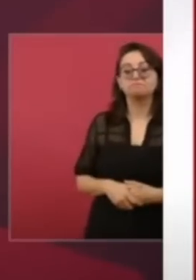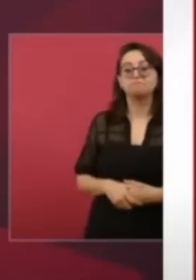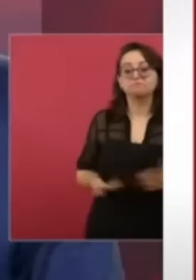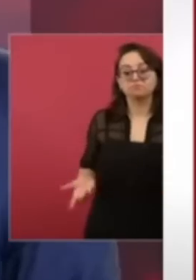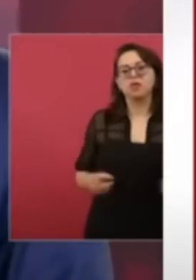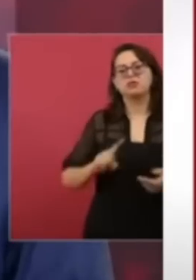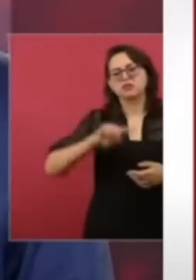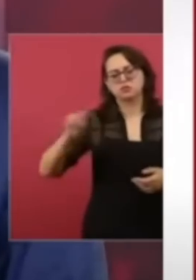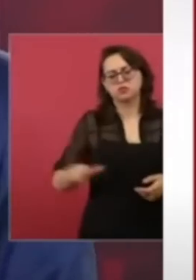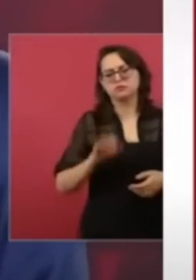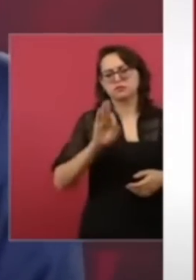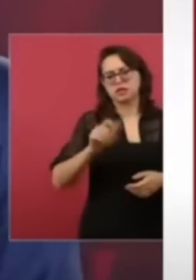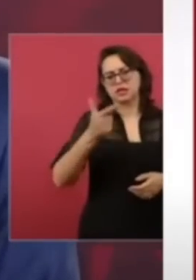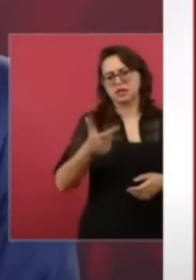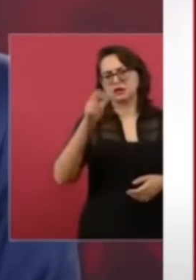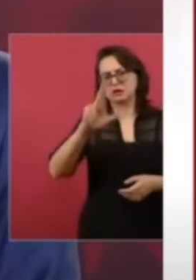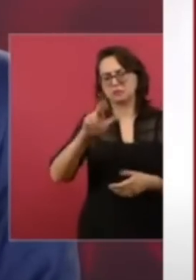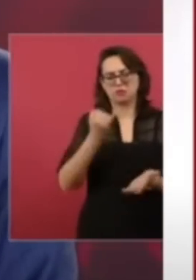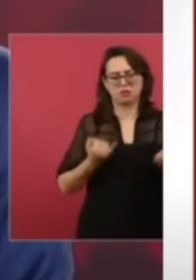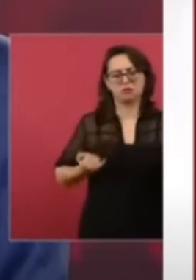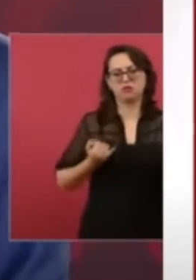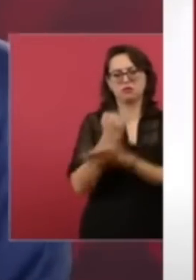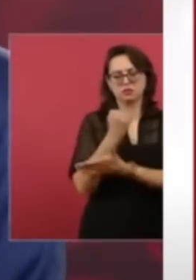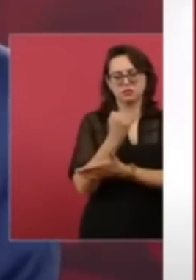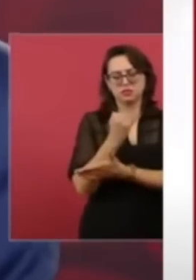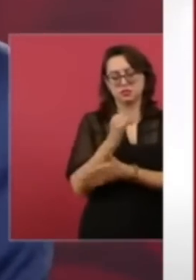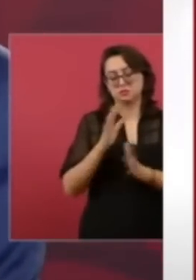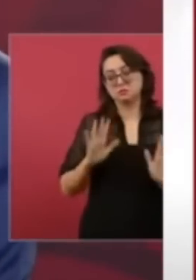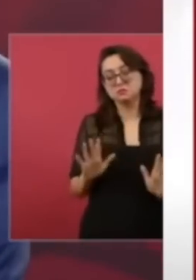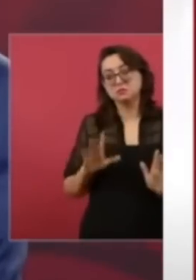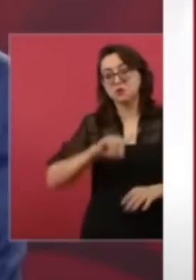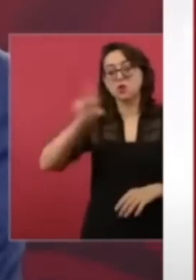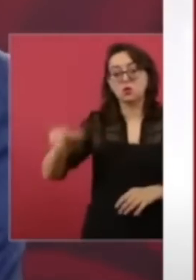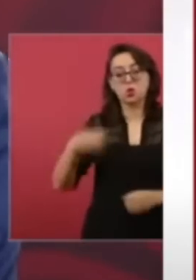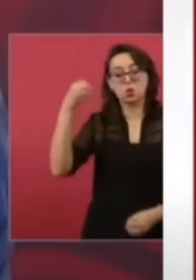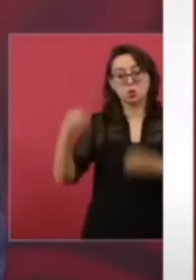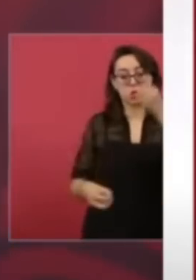decidir, y luego los jueces. Y no le hace si